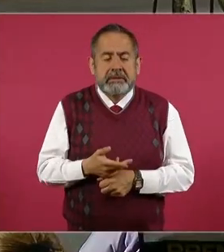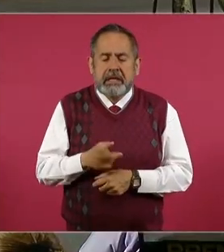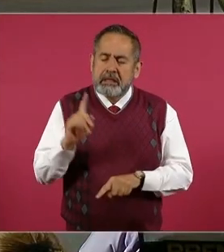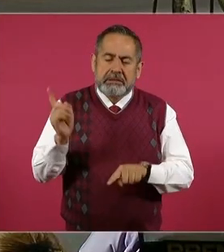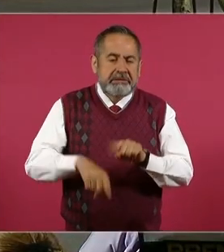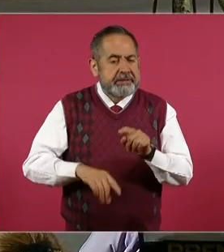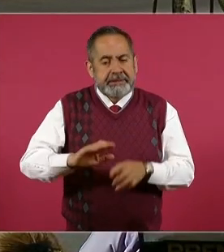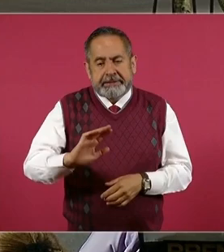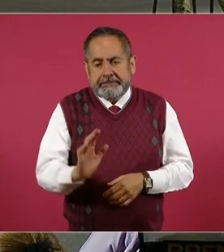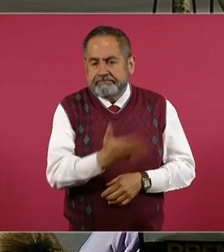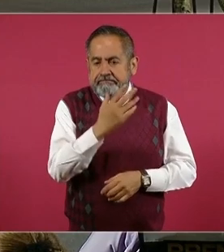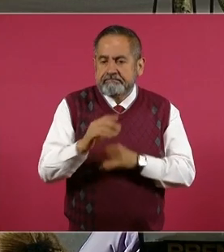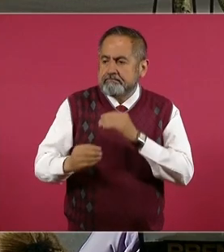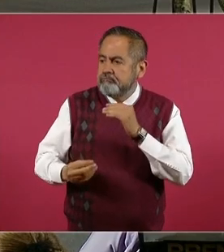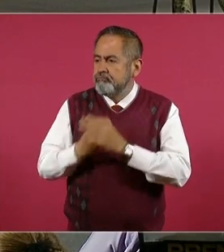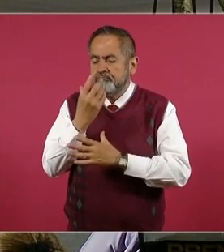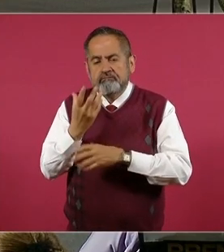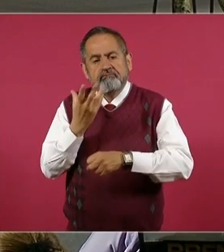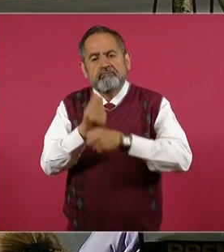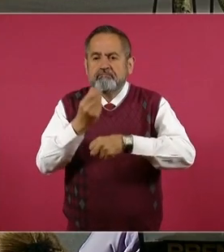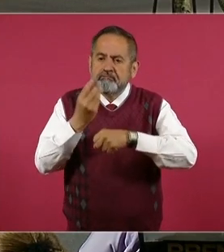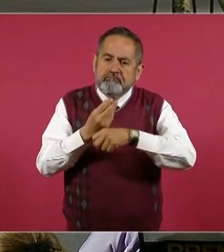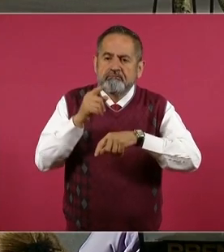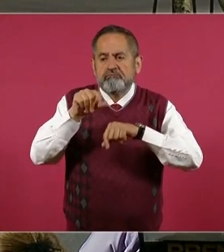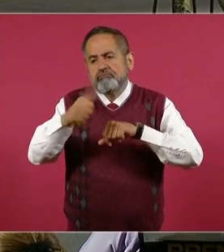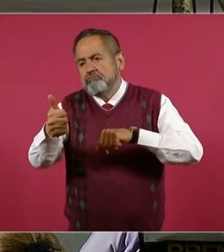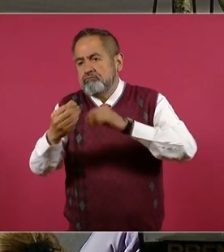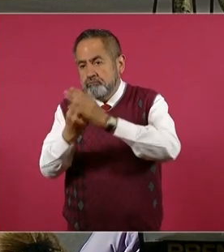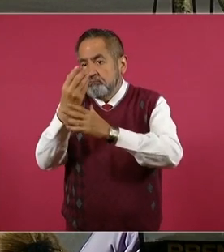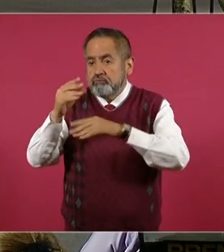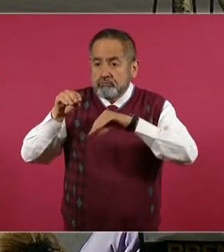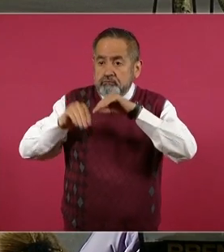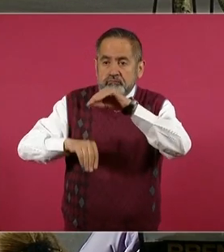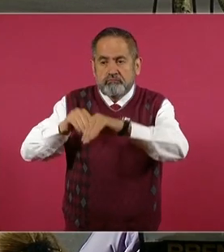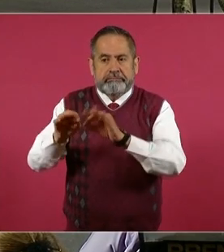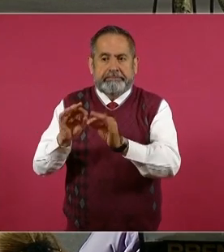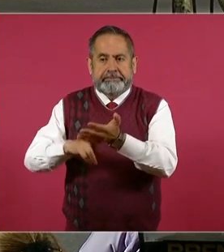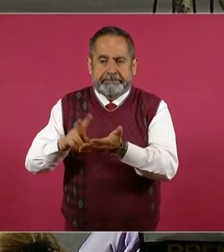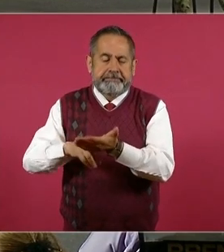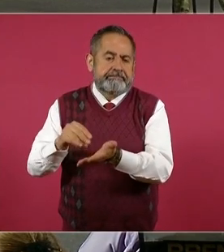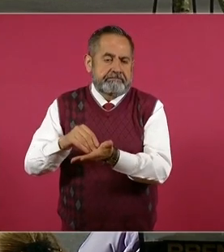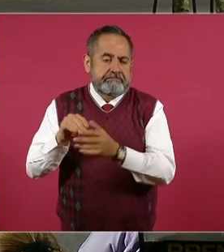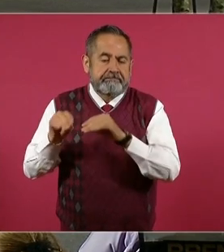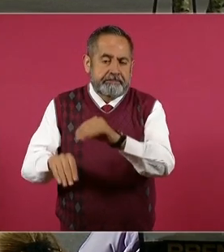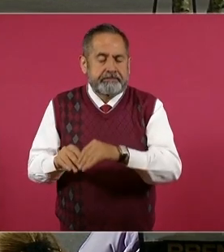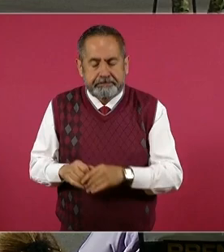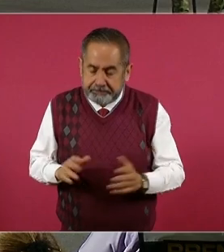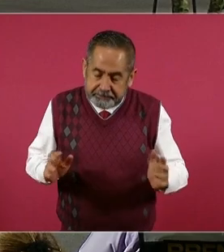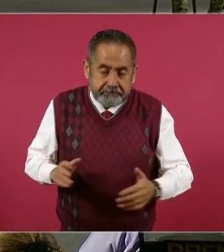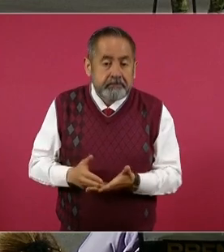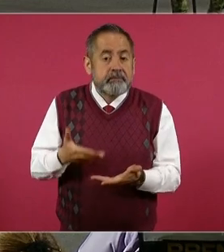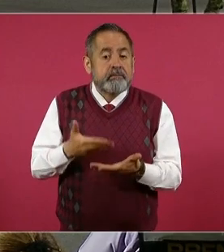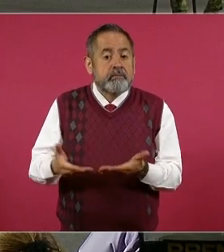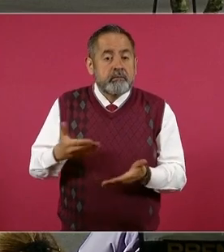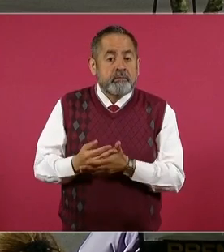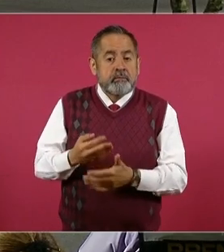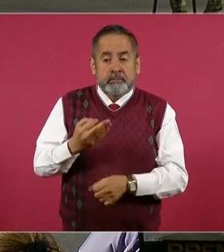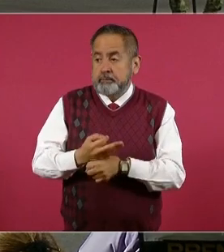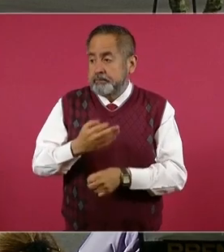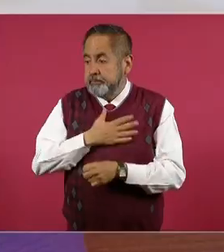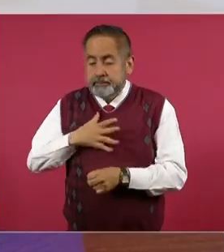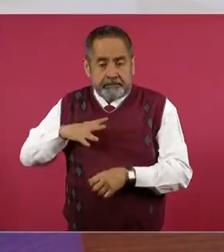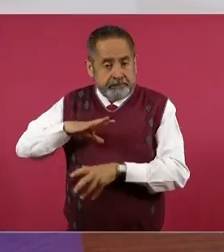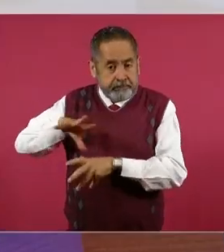emplear esos recursos en mantenimiento para las unidades que sí valían la pena. Cabe destacar que contamos con nuestra